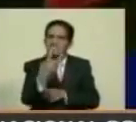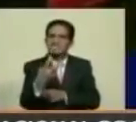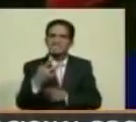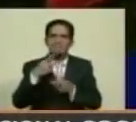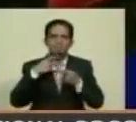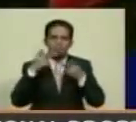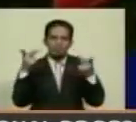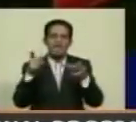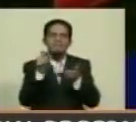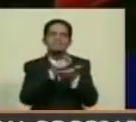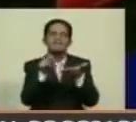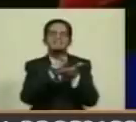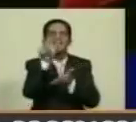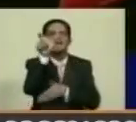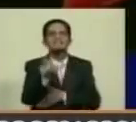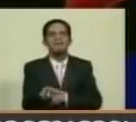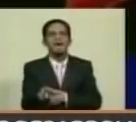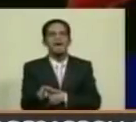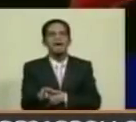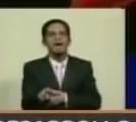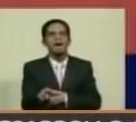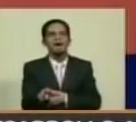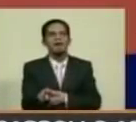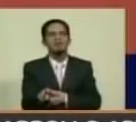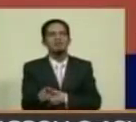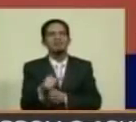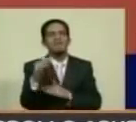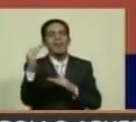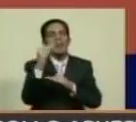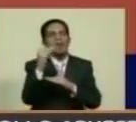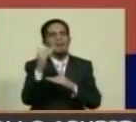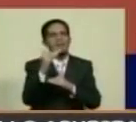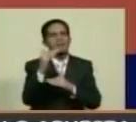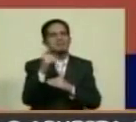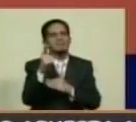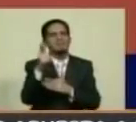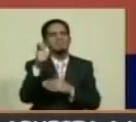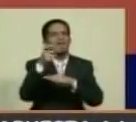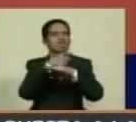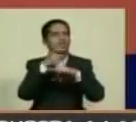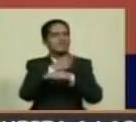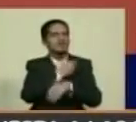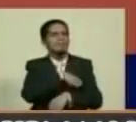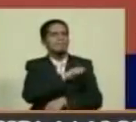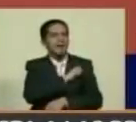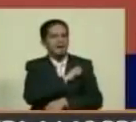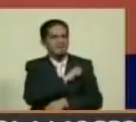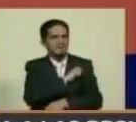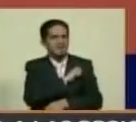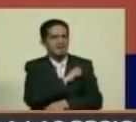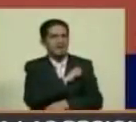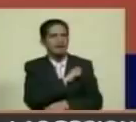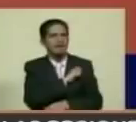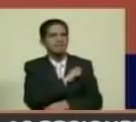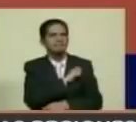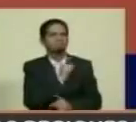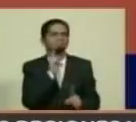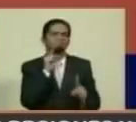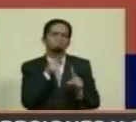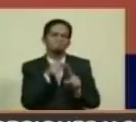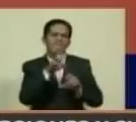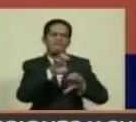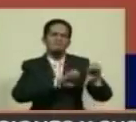del secretario de Estado de las Iglesias enviado por el gobierno de España a los efectos de evaluar